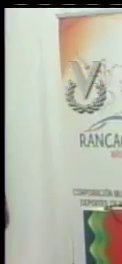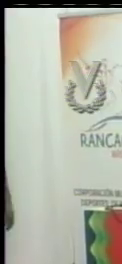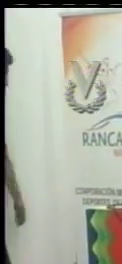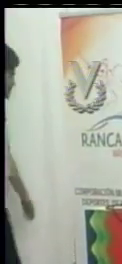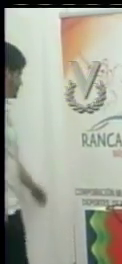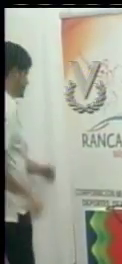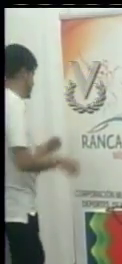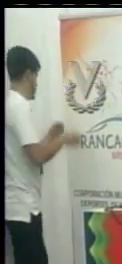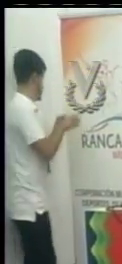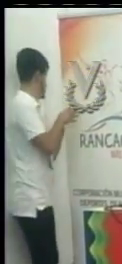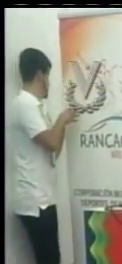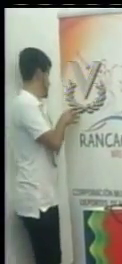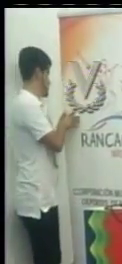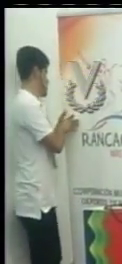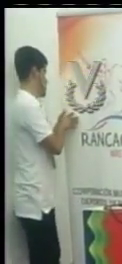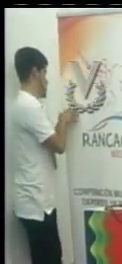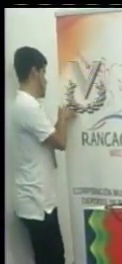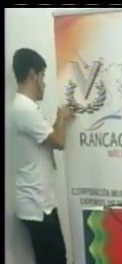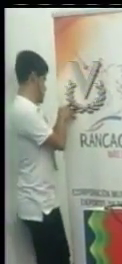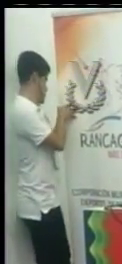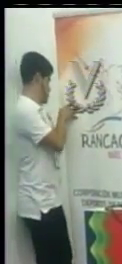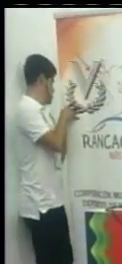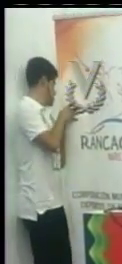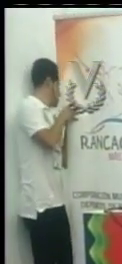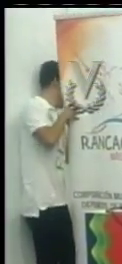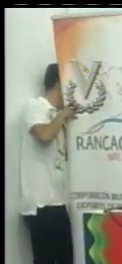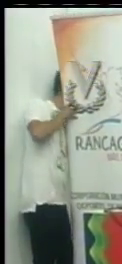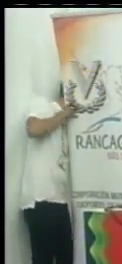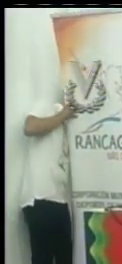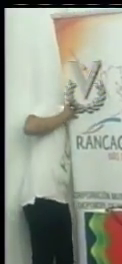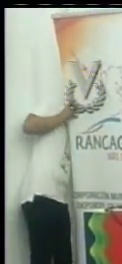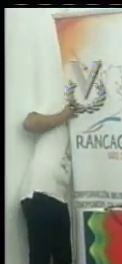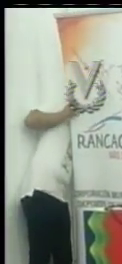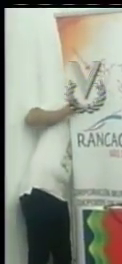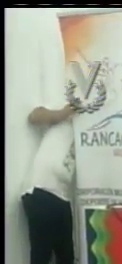suceder tan mal y